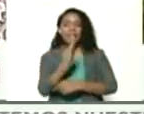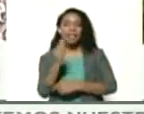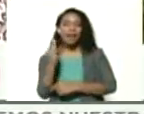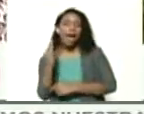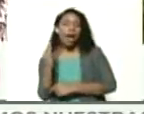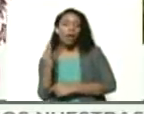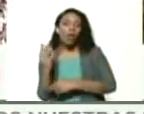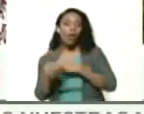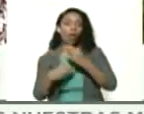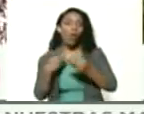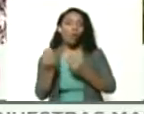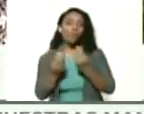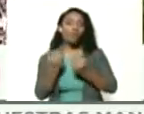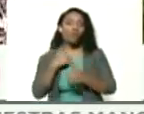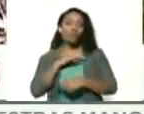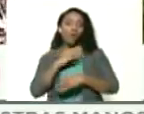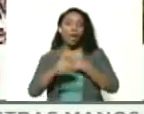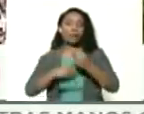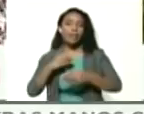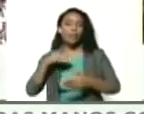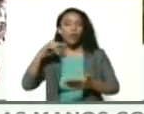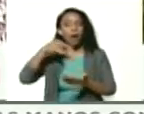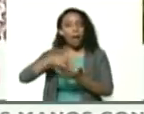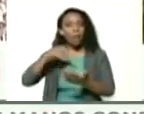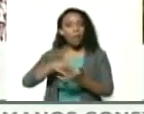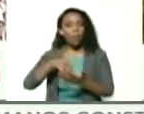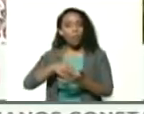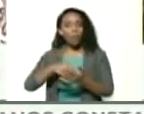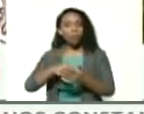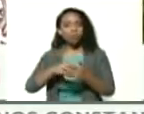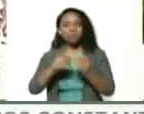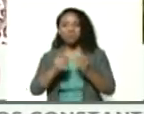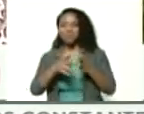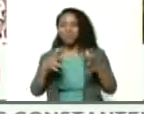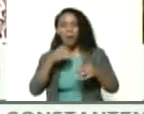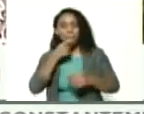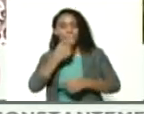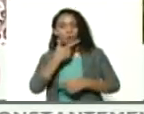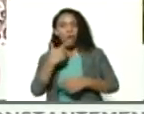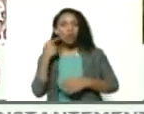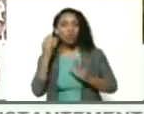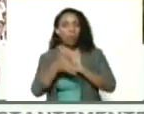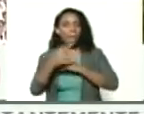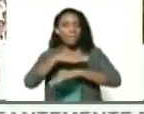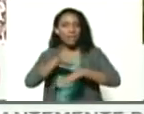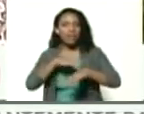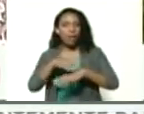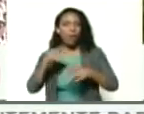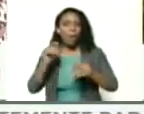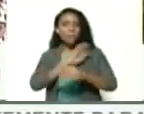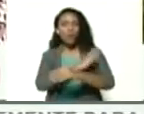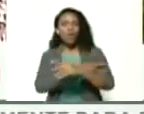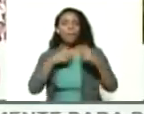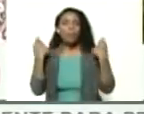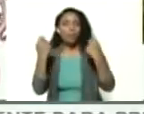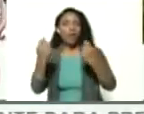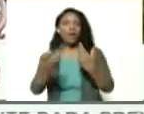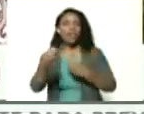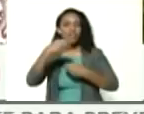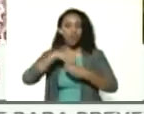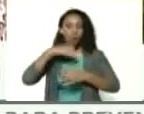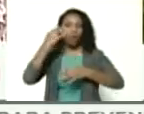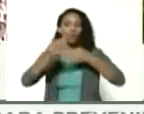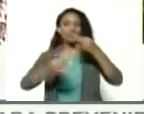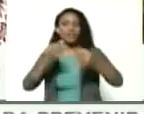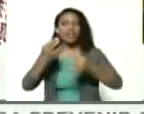como lo estamos haciendo en Carabobo, con estas obras maravillosas y donde el Ministerio del Poder Popular para Interior y